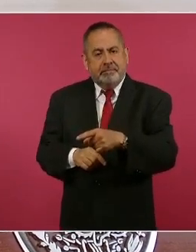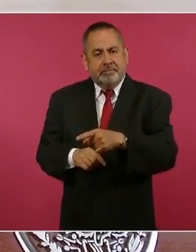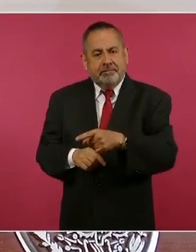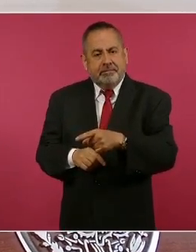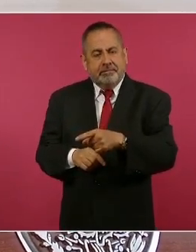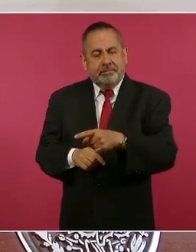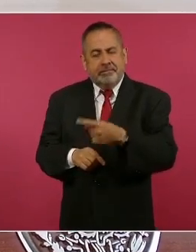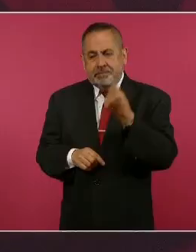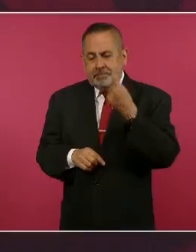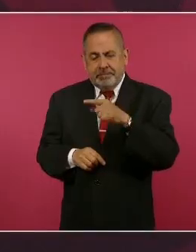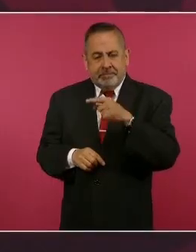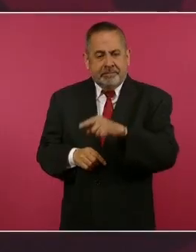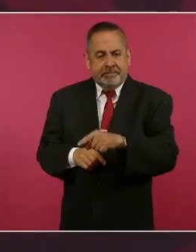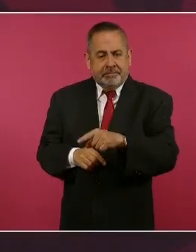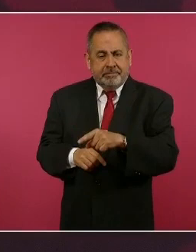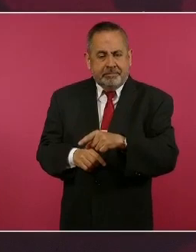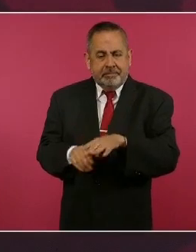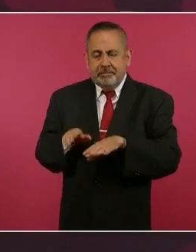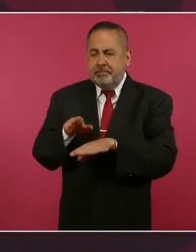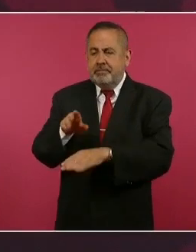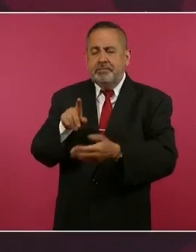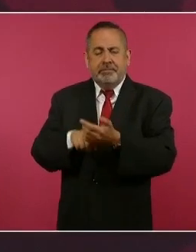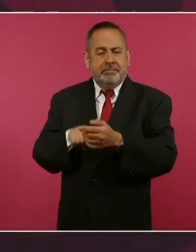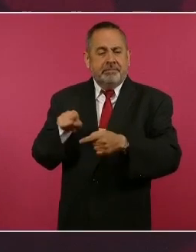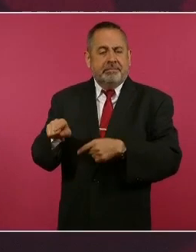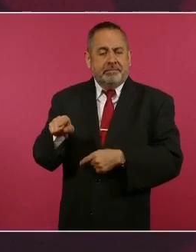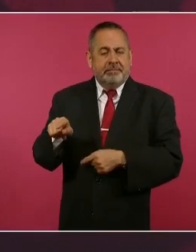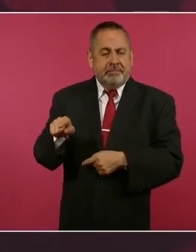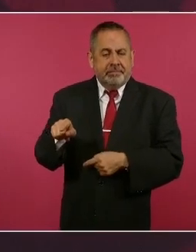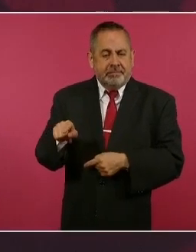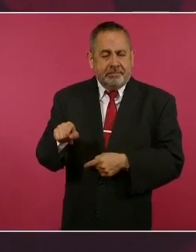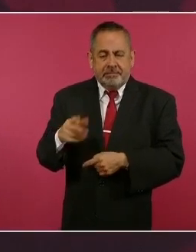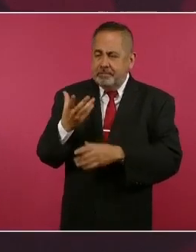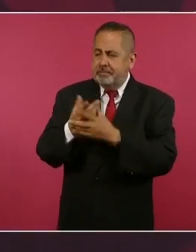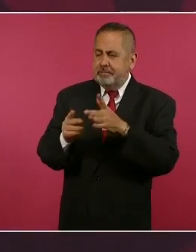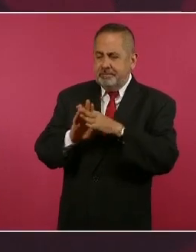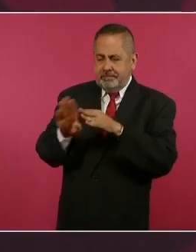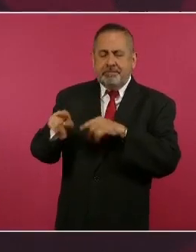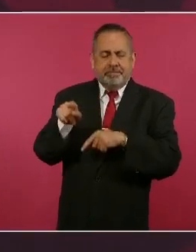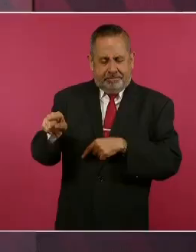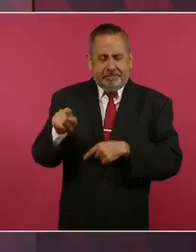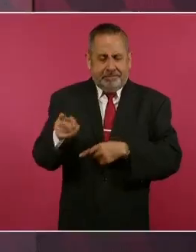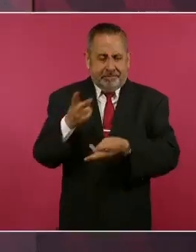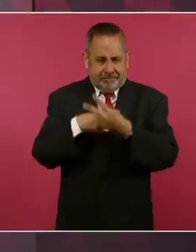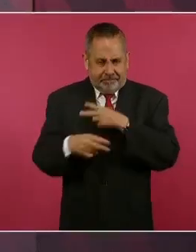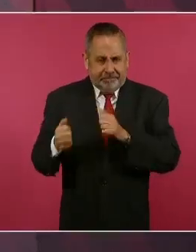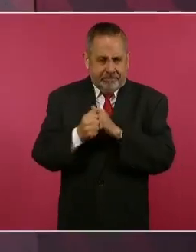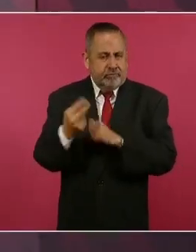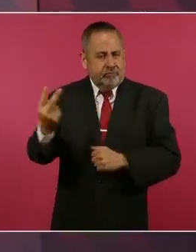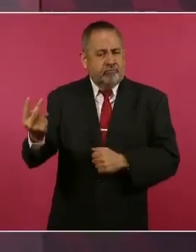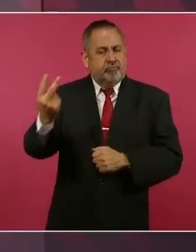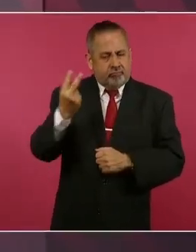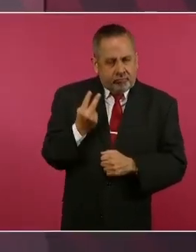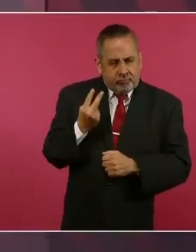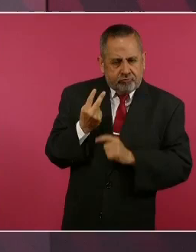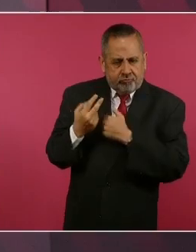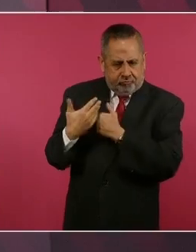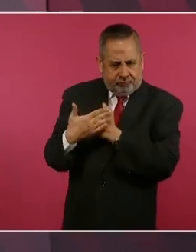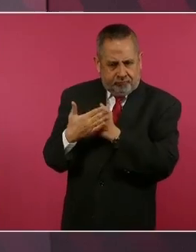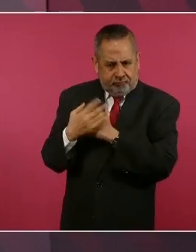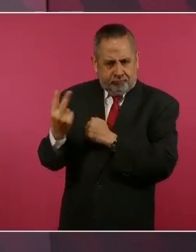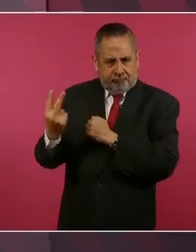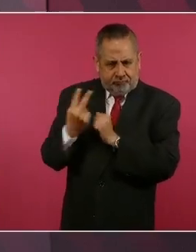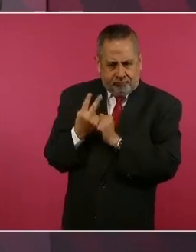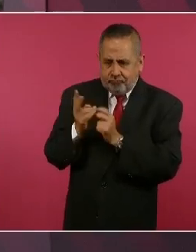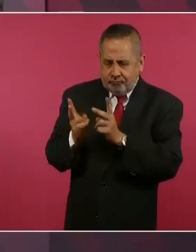para asuntos de migración del presidente Biden. Vienen los dos.